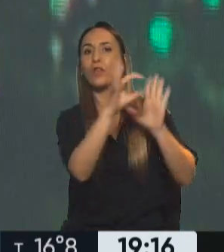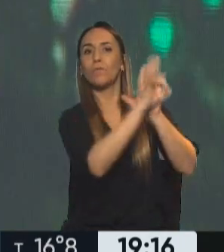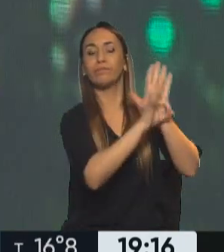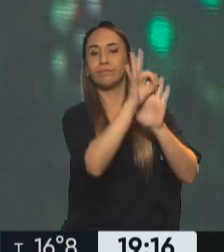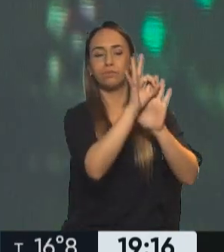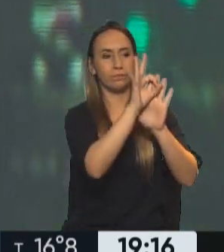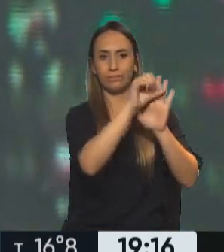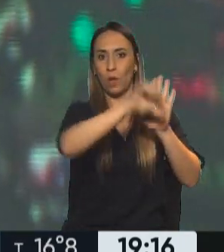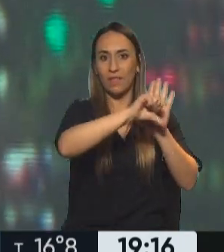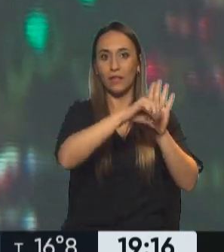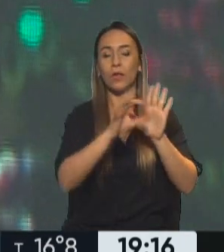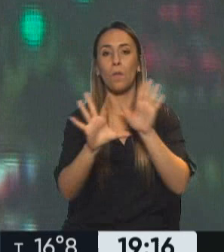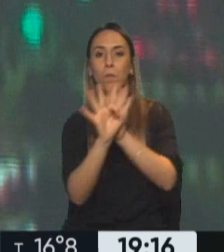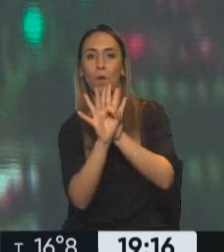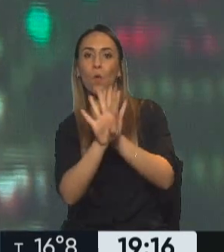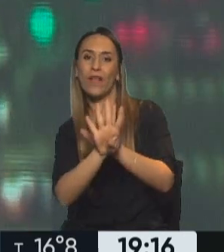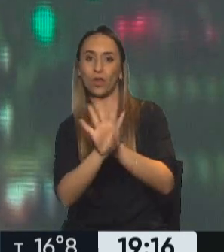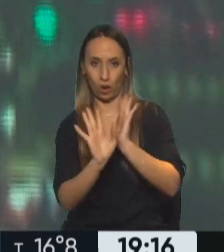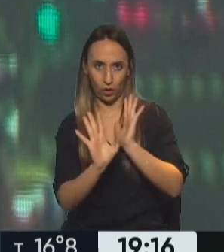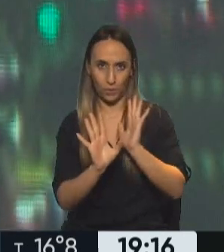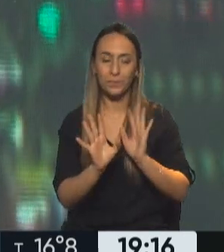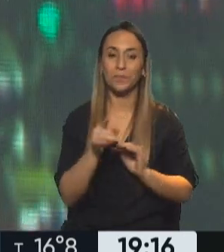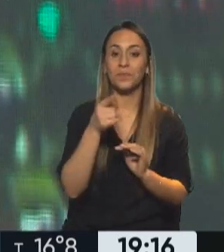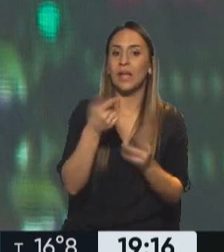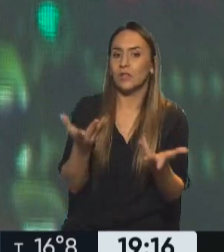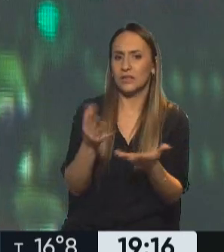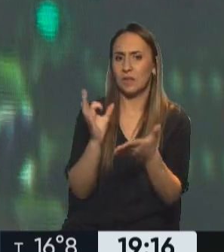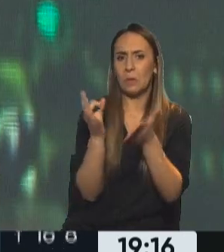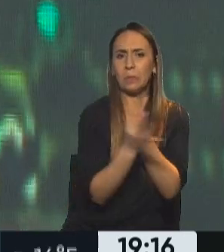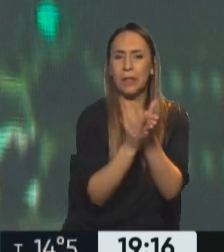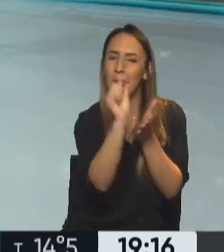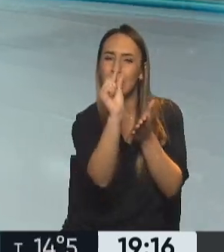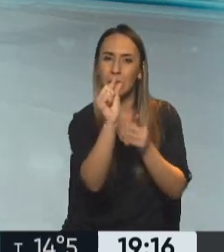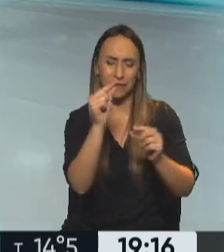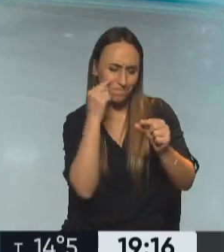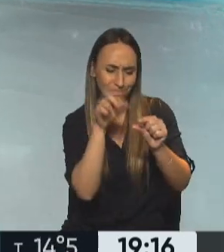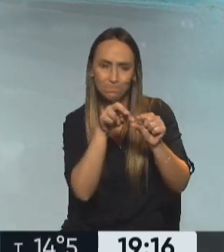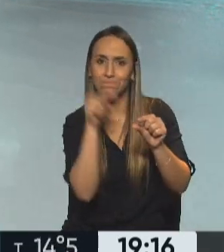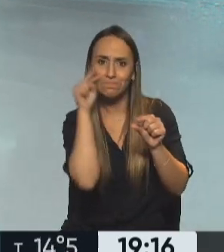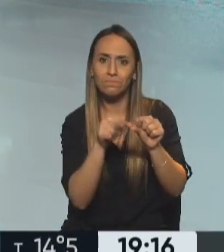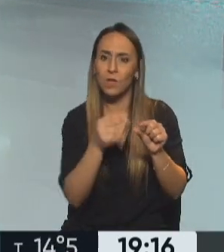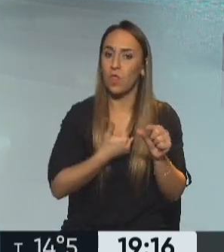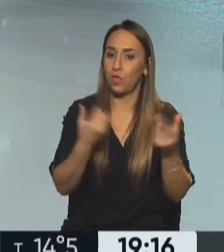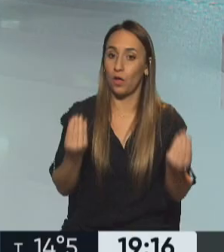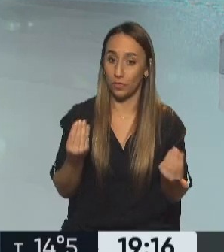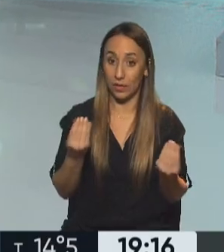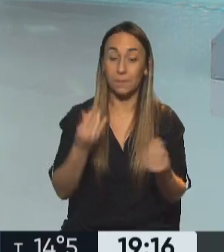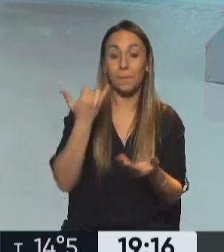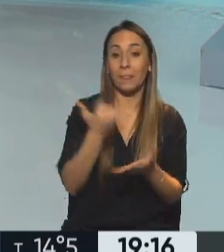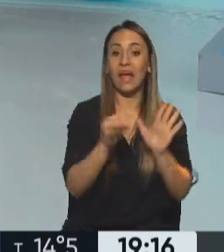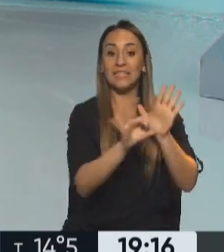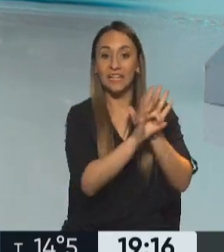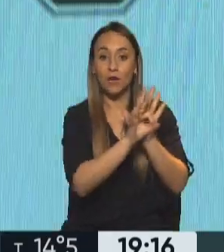entran en ese paquete. No caben los octógonos. Y entonces, ¿cómo haces si ves un sello así pequeñito? ¿Dónde tenés la referencia? Bueno, digamos? sabés que tiene un sello,